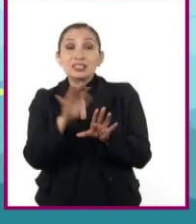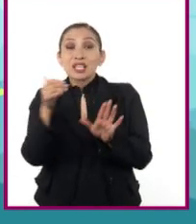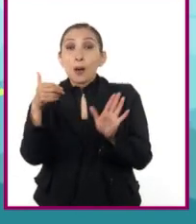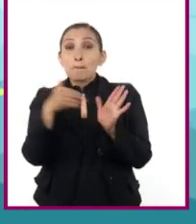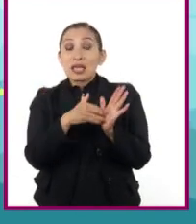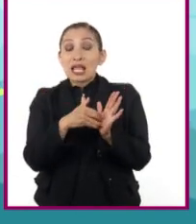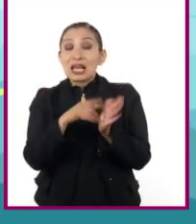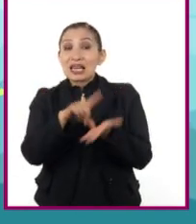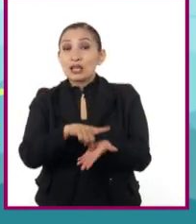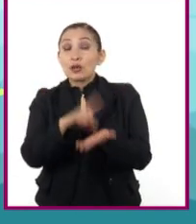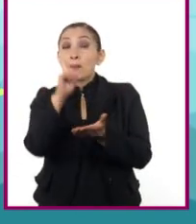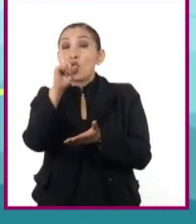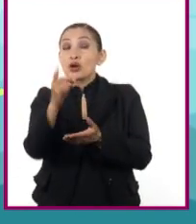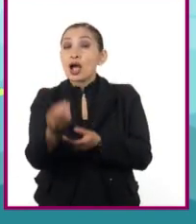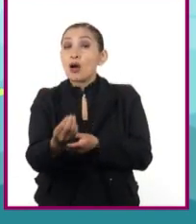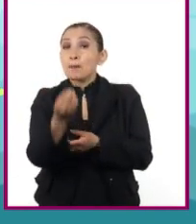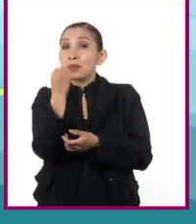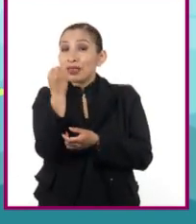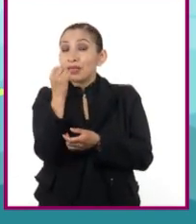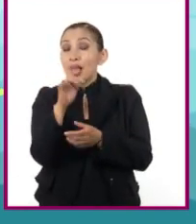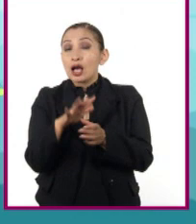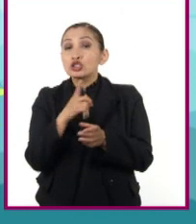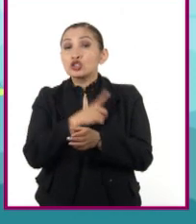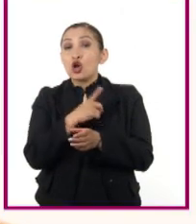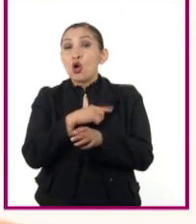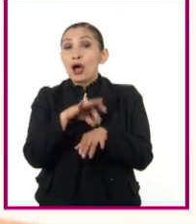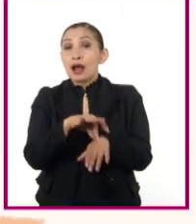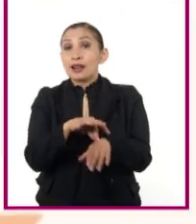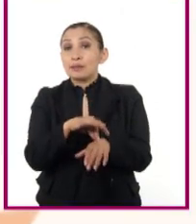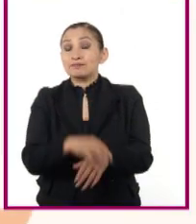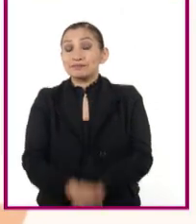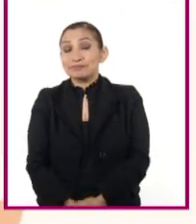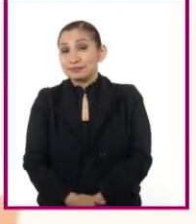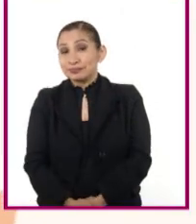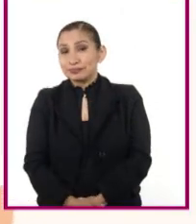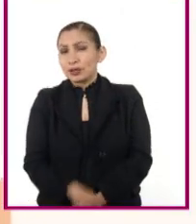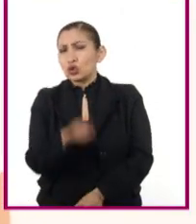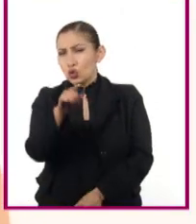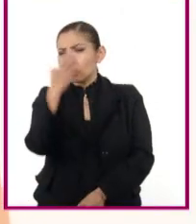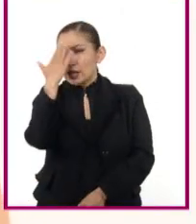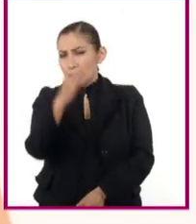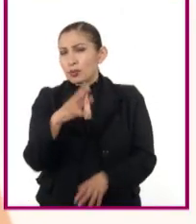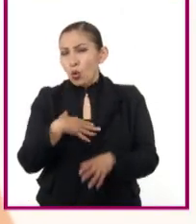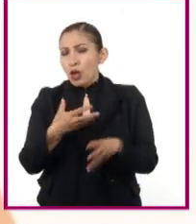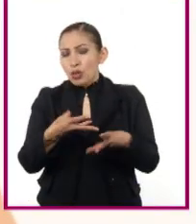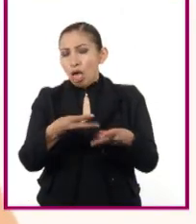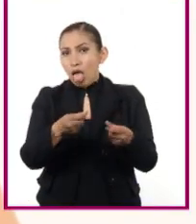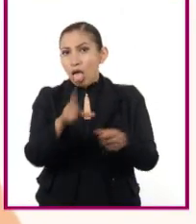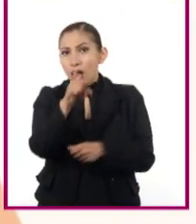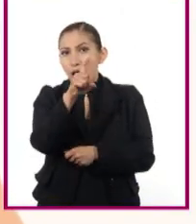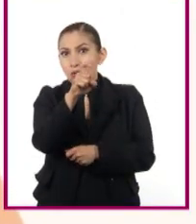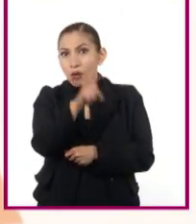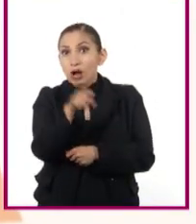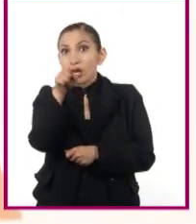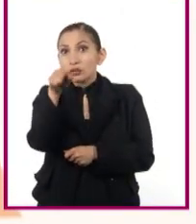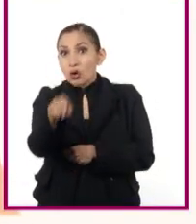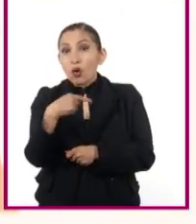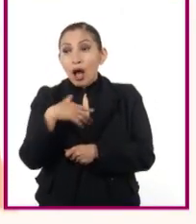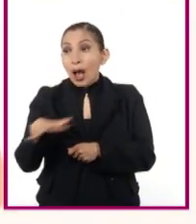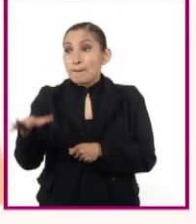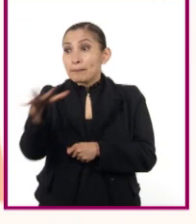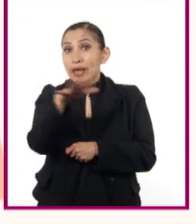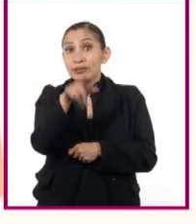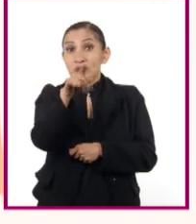de 5.000 para una dieta basada en carne. Ahora que saben del costo extra de agua que paga el